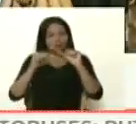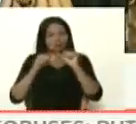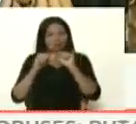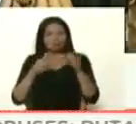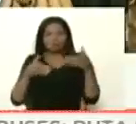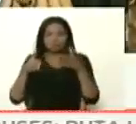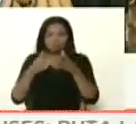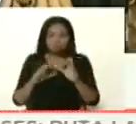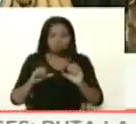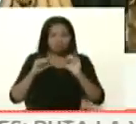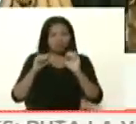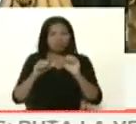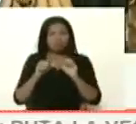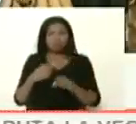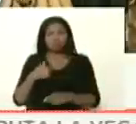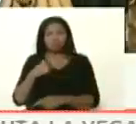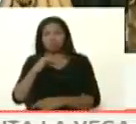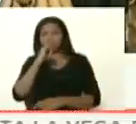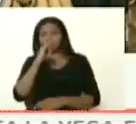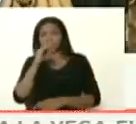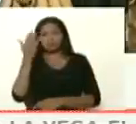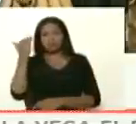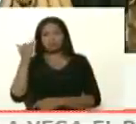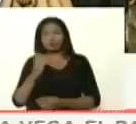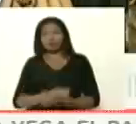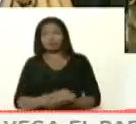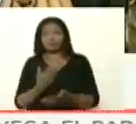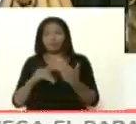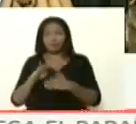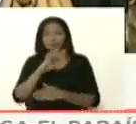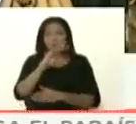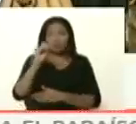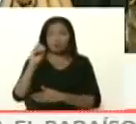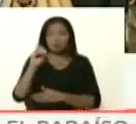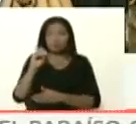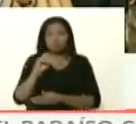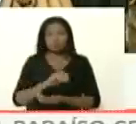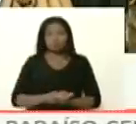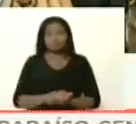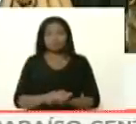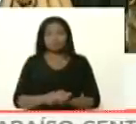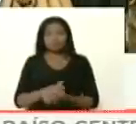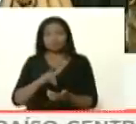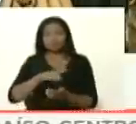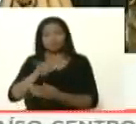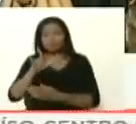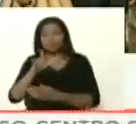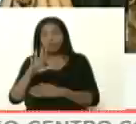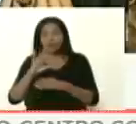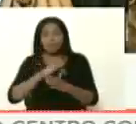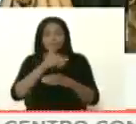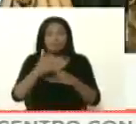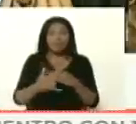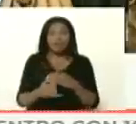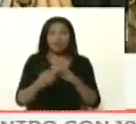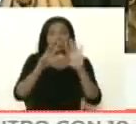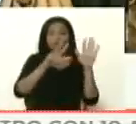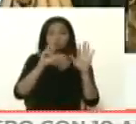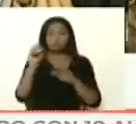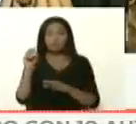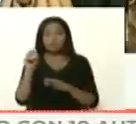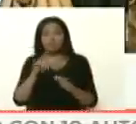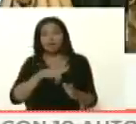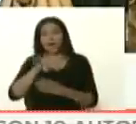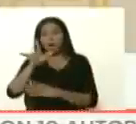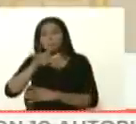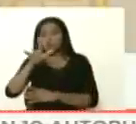Yo lo anuncié ayer. Vamos de 40 aeronaves al plan 80